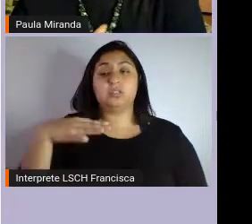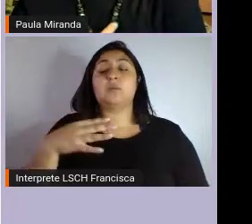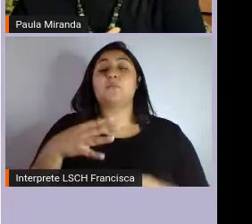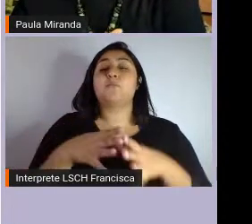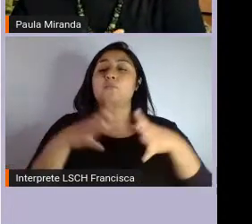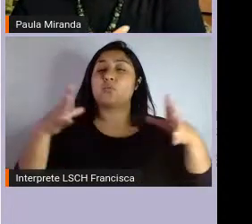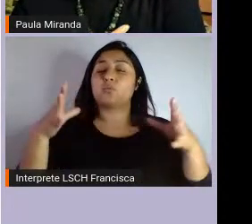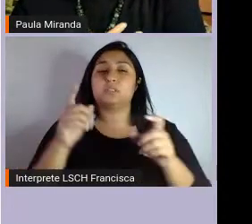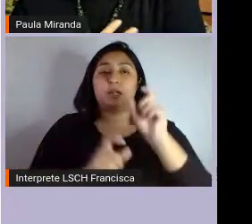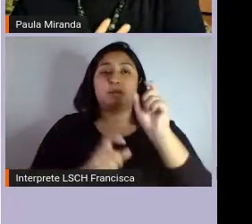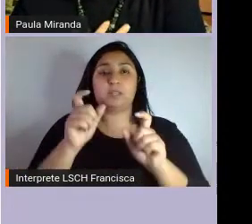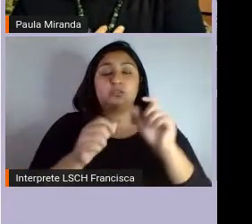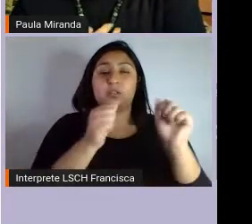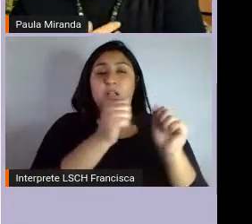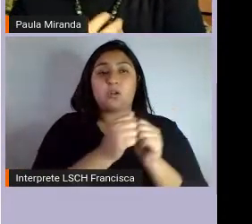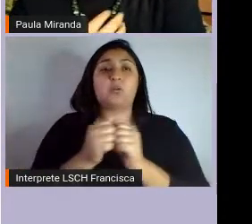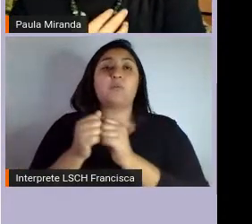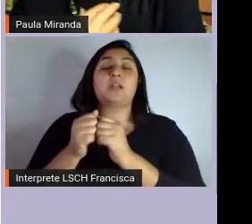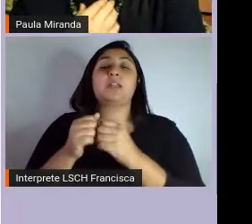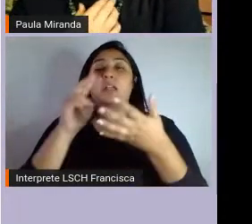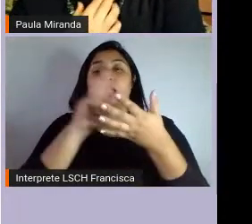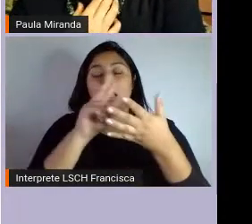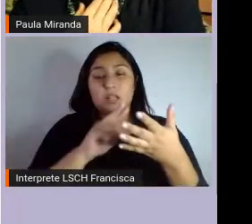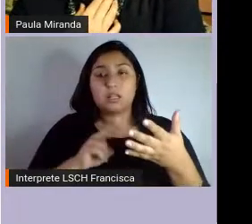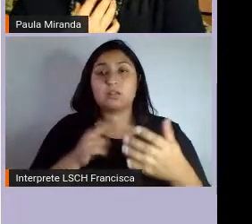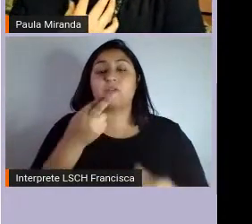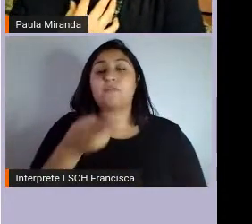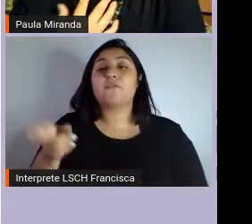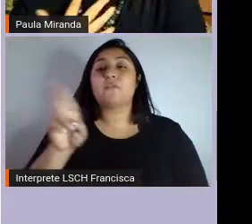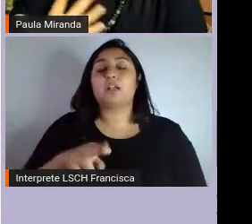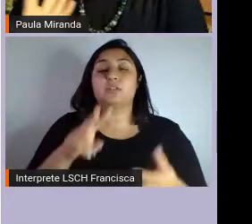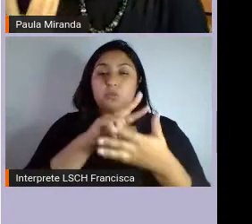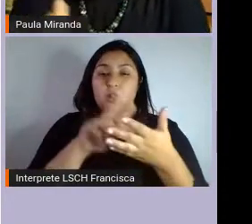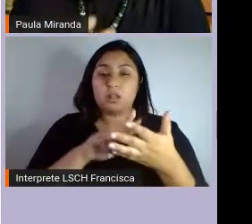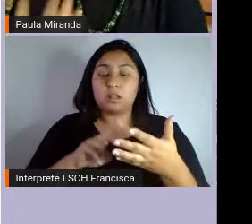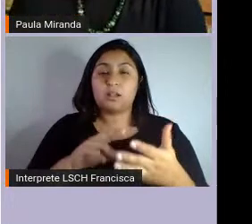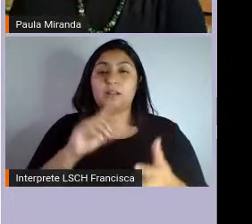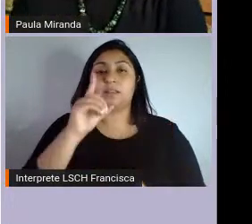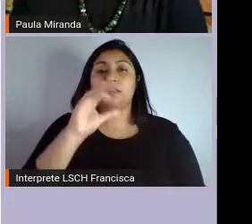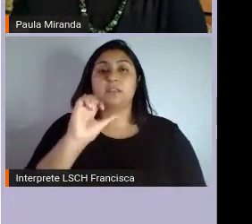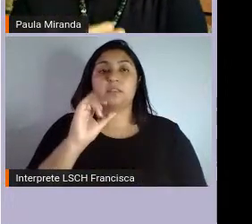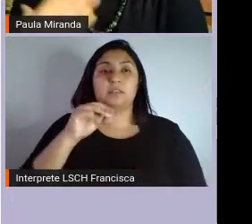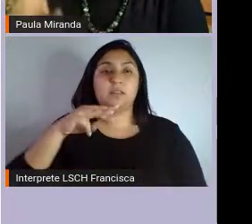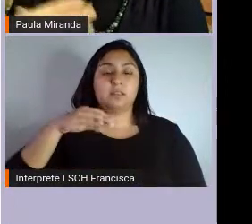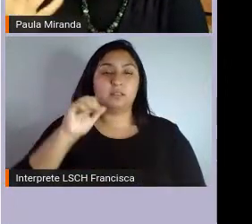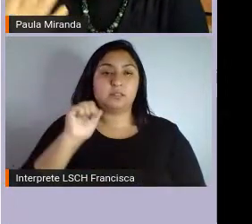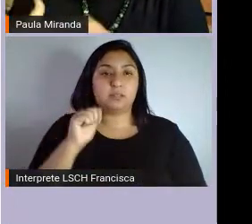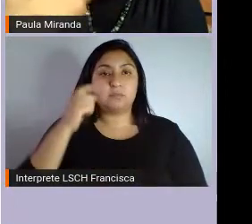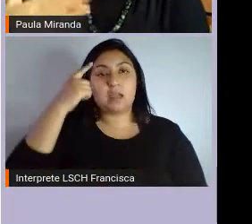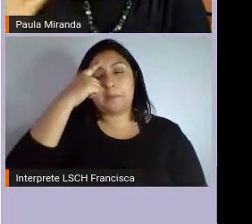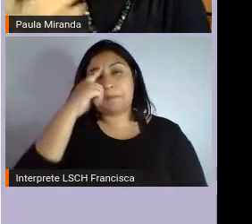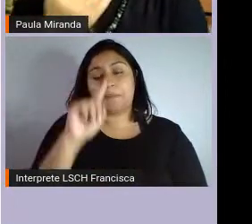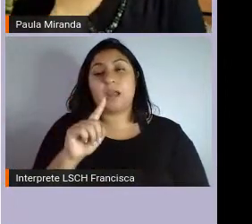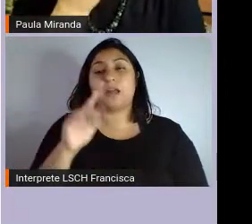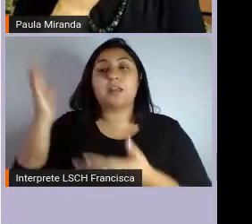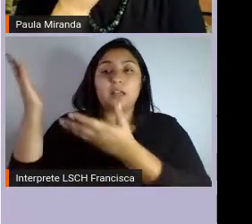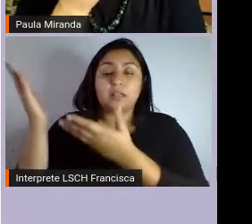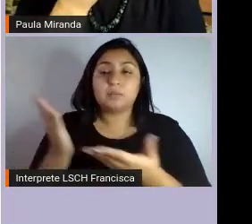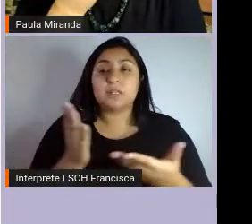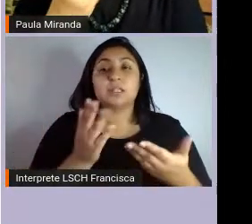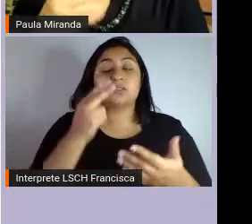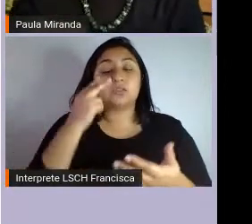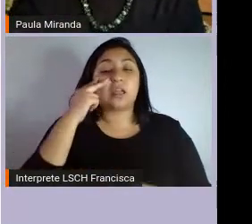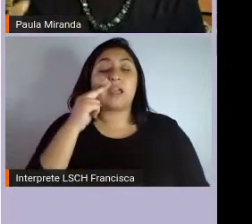hoy día, que han leído, que han releído la décima una y otra vez, para que la relean también con esta invitación a mirarla de otra